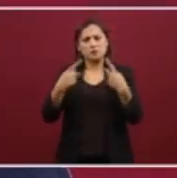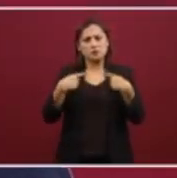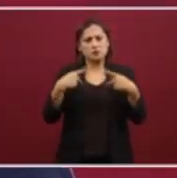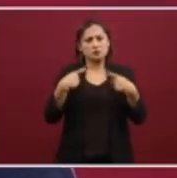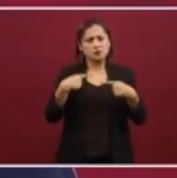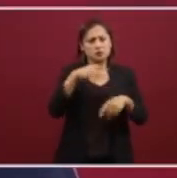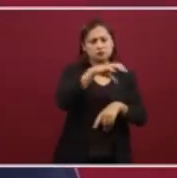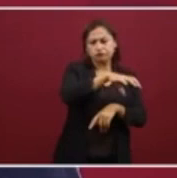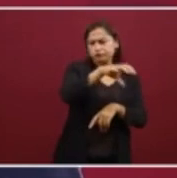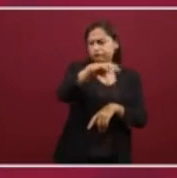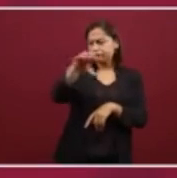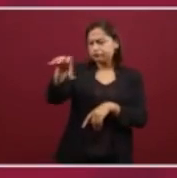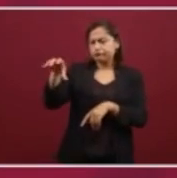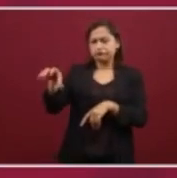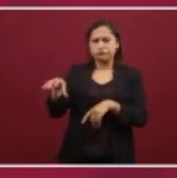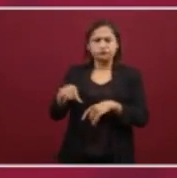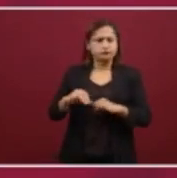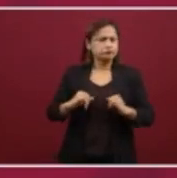que